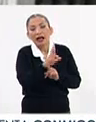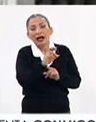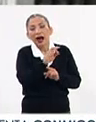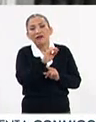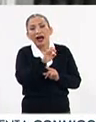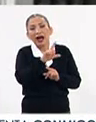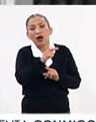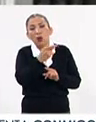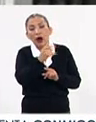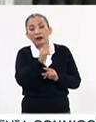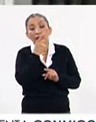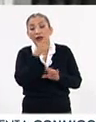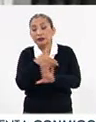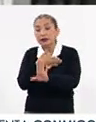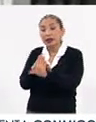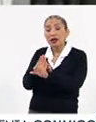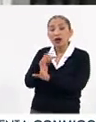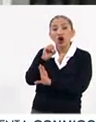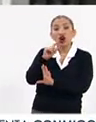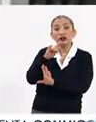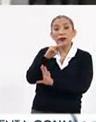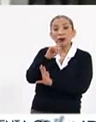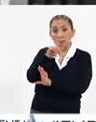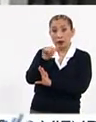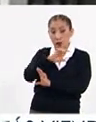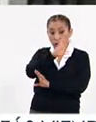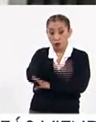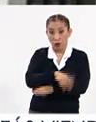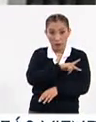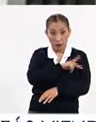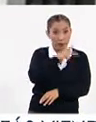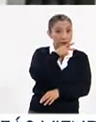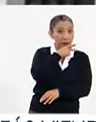era un adversario de Octavio Paz. Cuando murió mi papá,